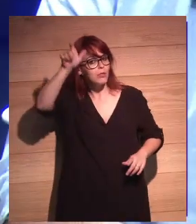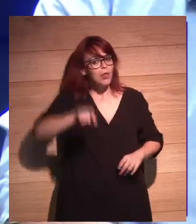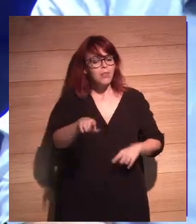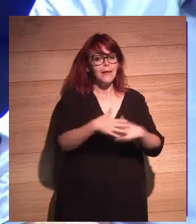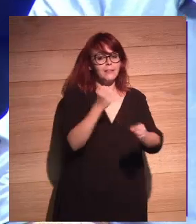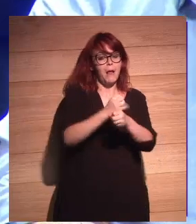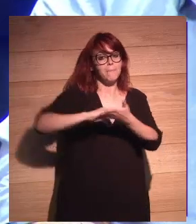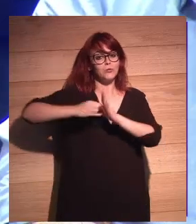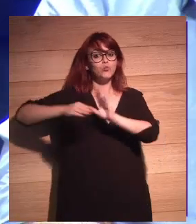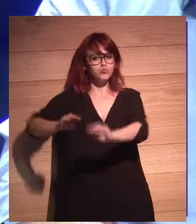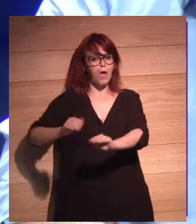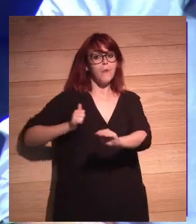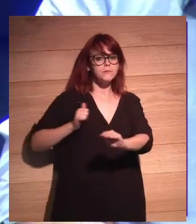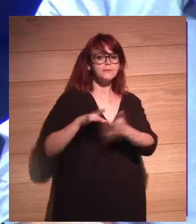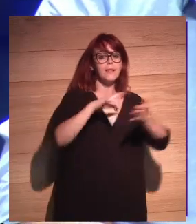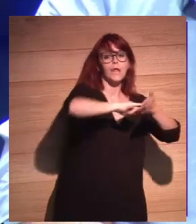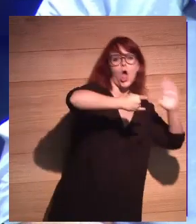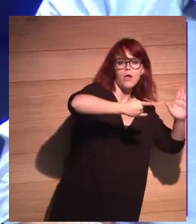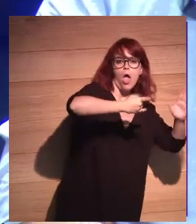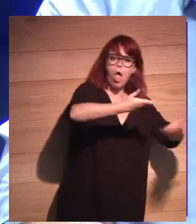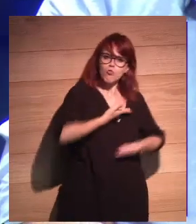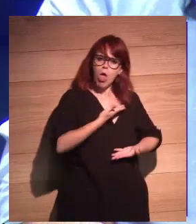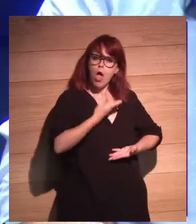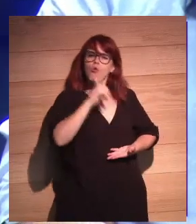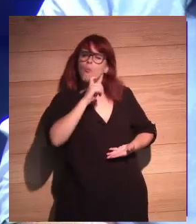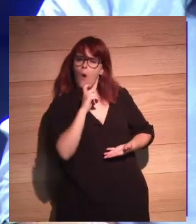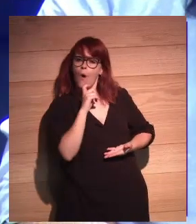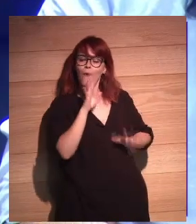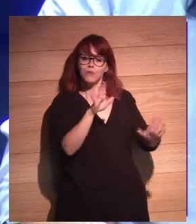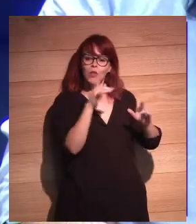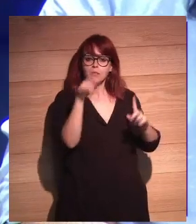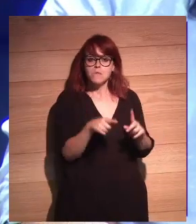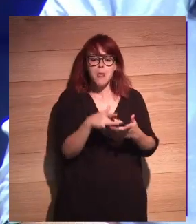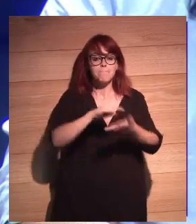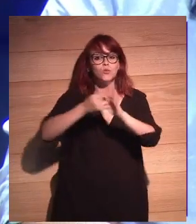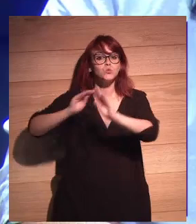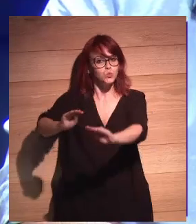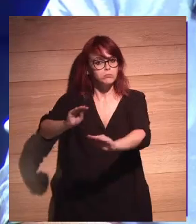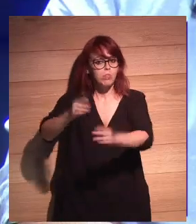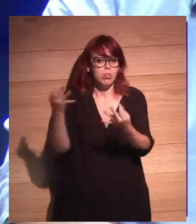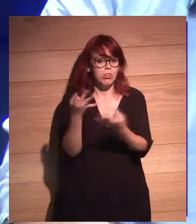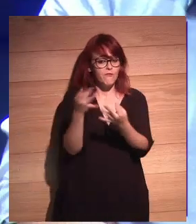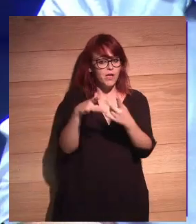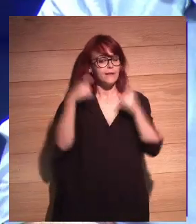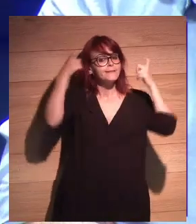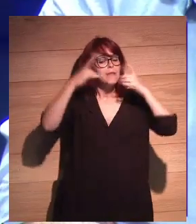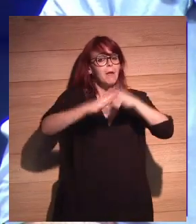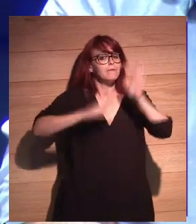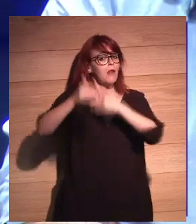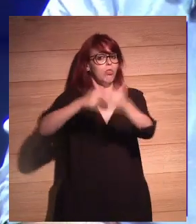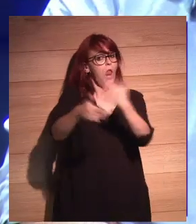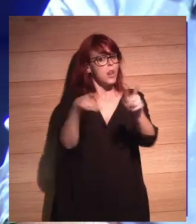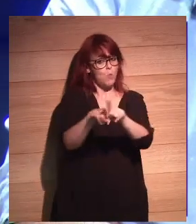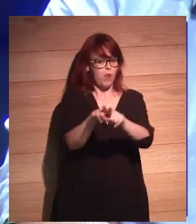su metodología, de cómo usa la tecnología puntualmente, pero el resto de su metodología seguirá pues más tradicional.